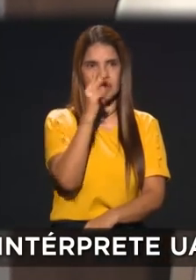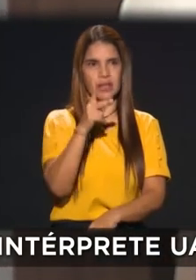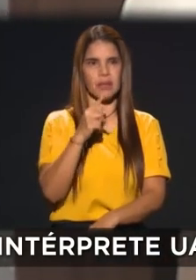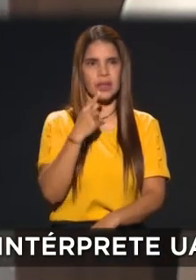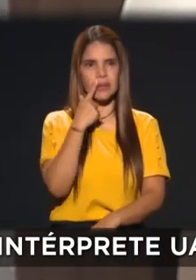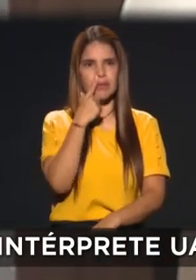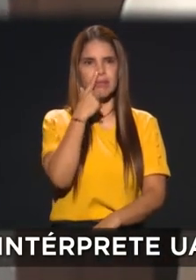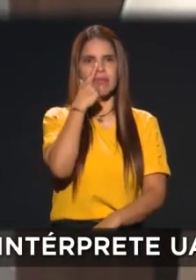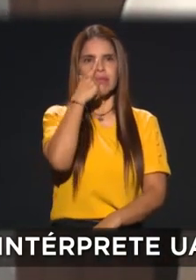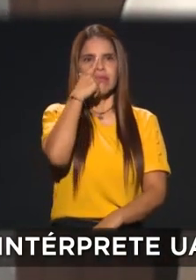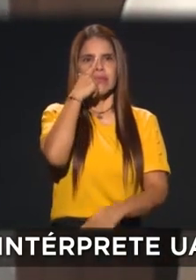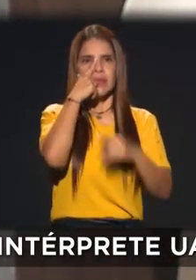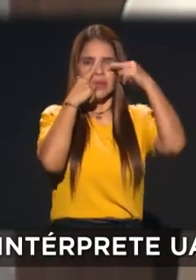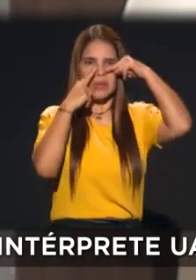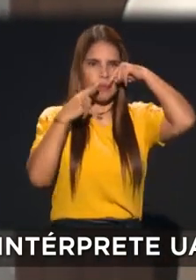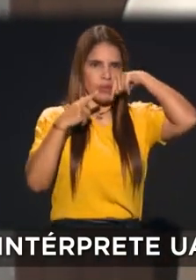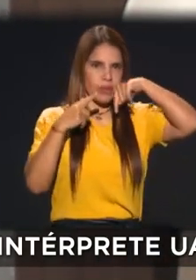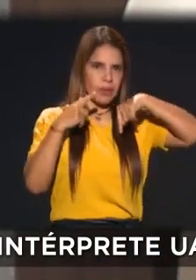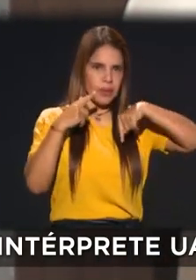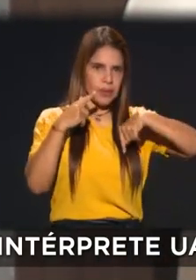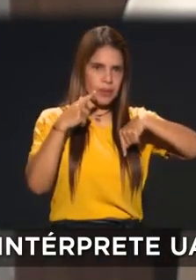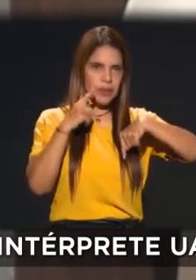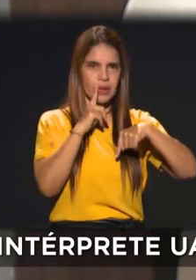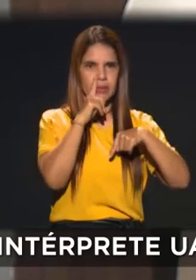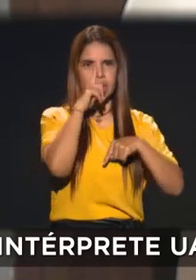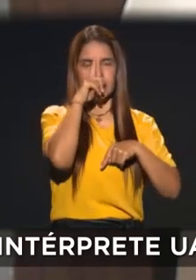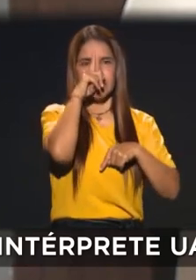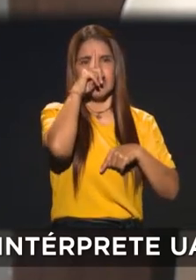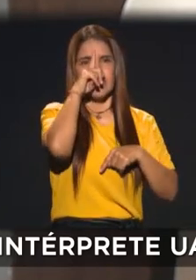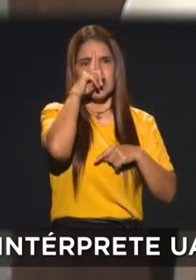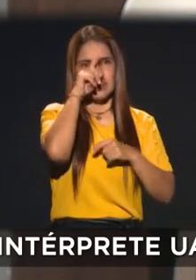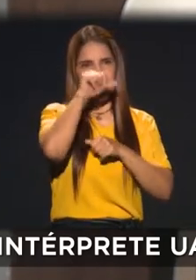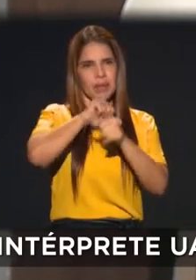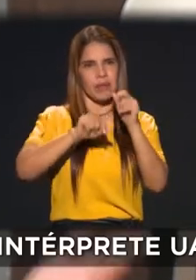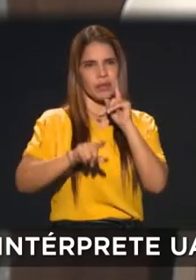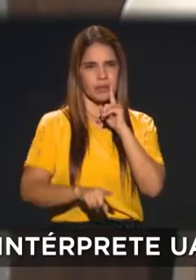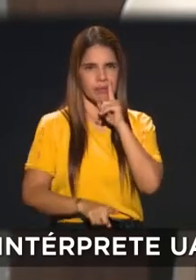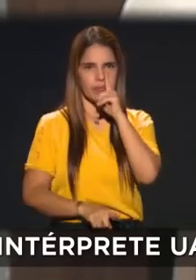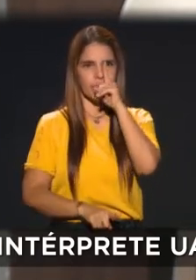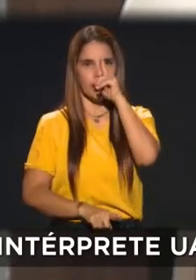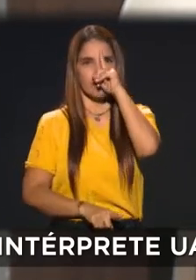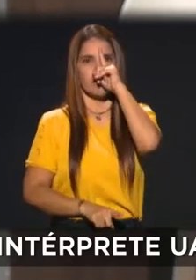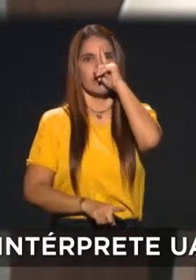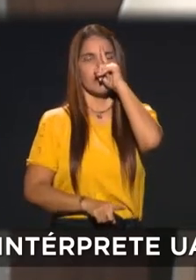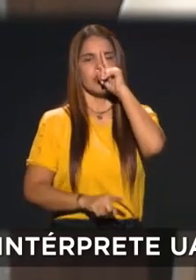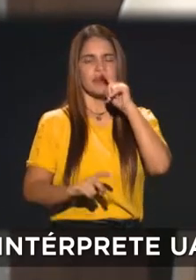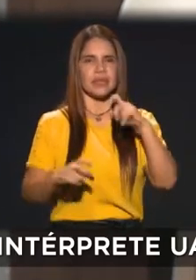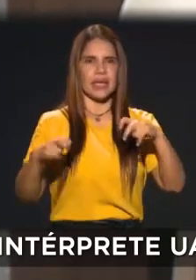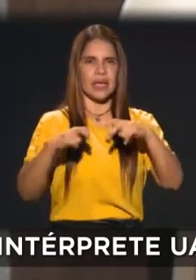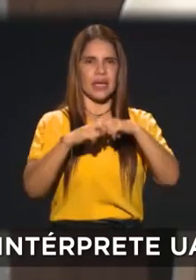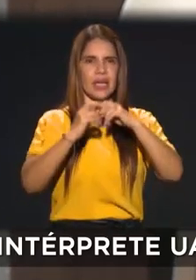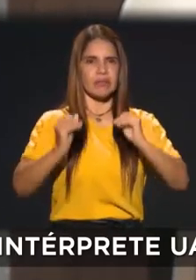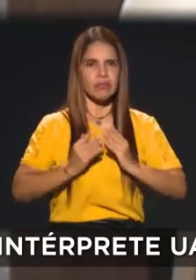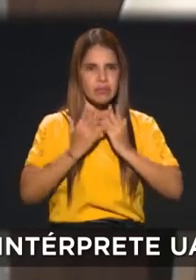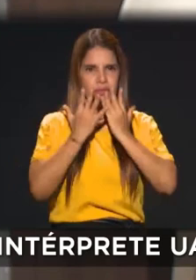exhalamos, inhalamos por la misma fosa que exhalamos y lo hacemos quizá 5 minutos. Así buscamos centrar toda la energía, unir ese